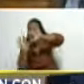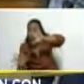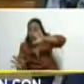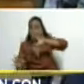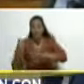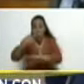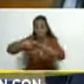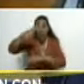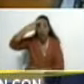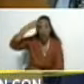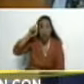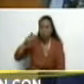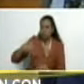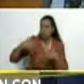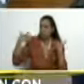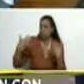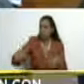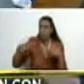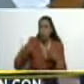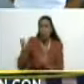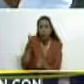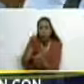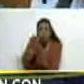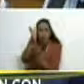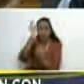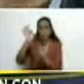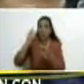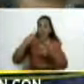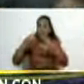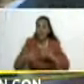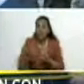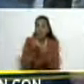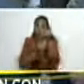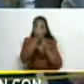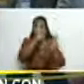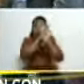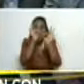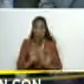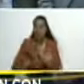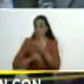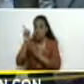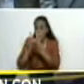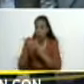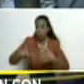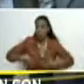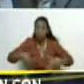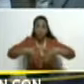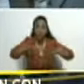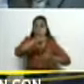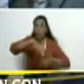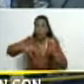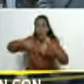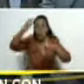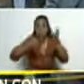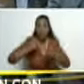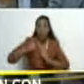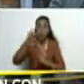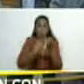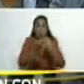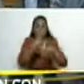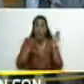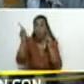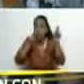gobierno de los Emiratos Árabes Unidos persigue su diversificación económica a través del desarrollo de inversión en infraestructura, transporte, comercio